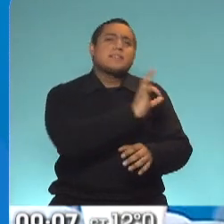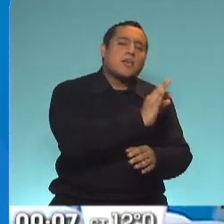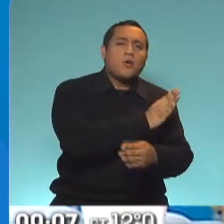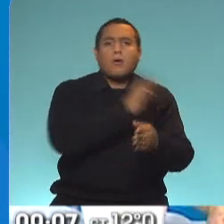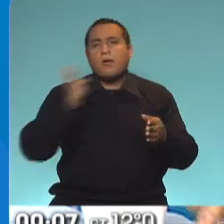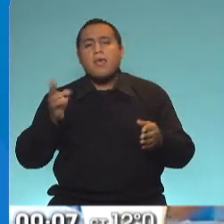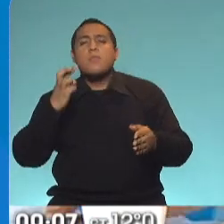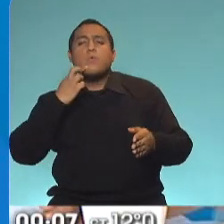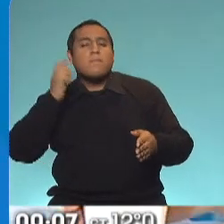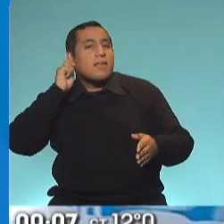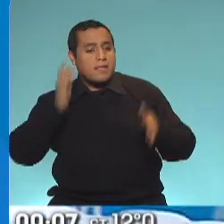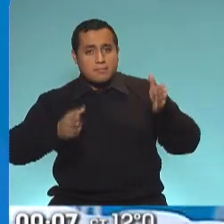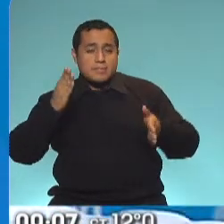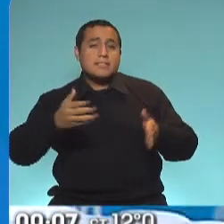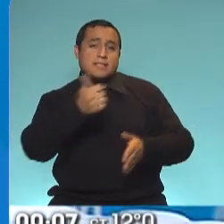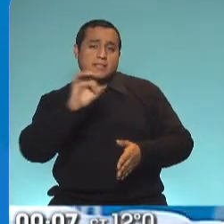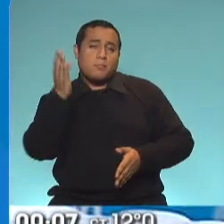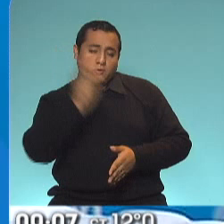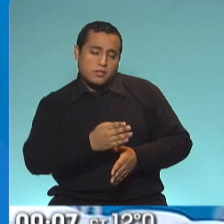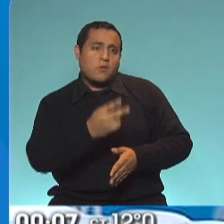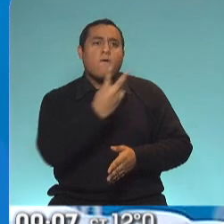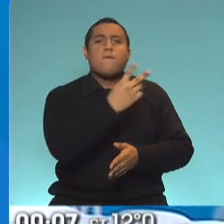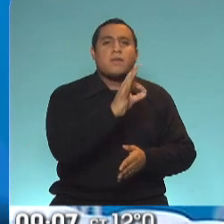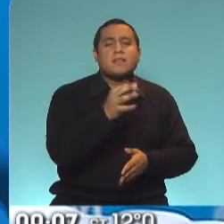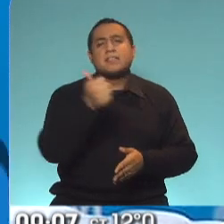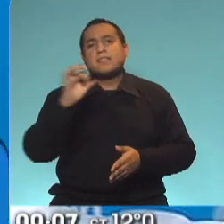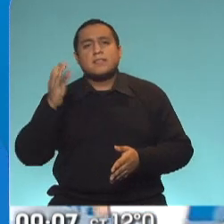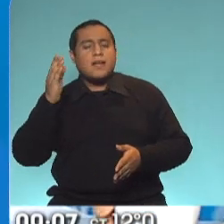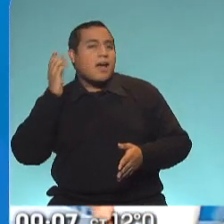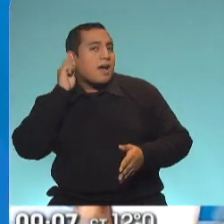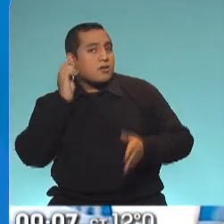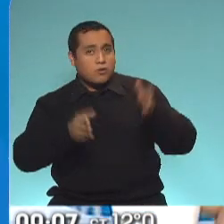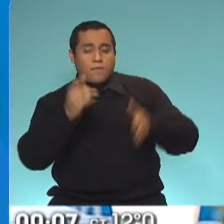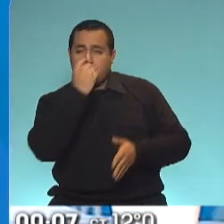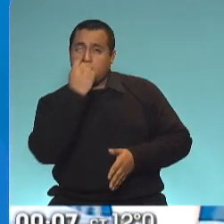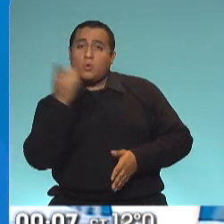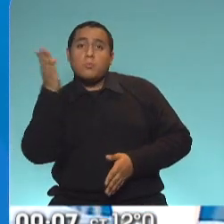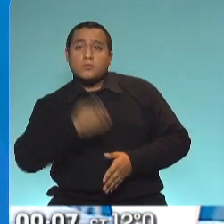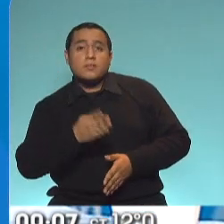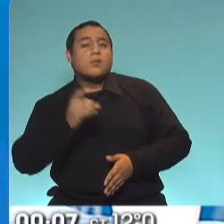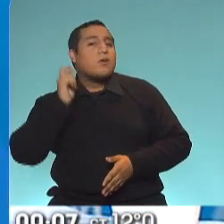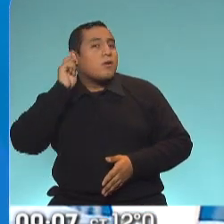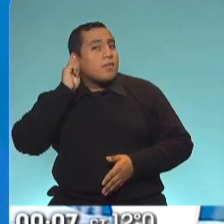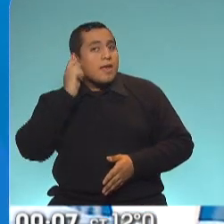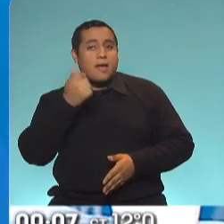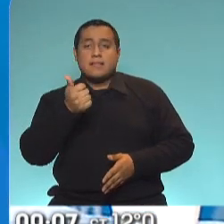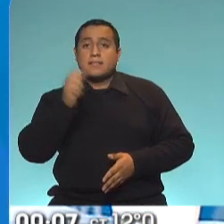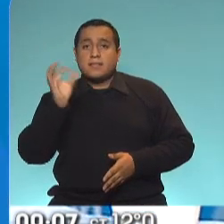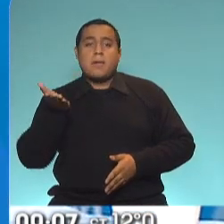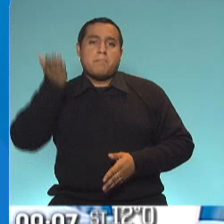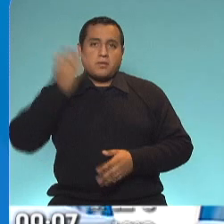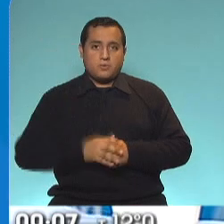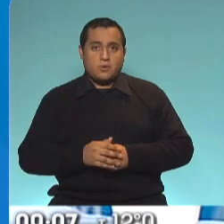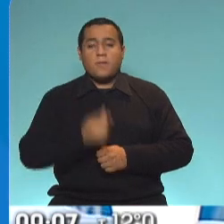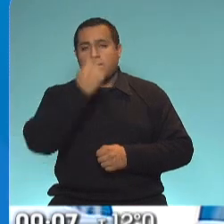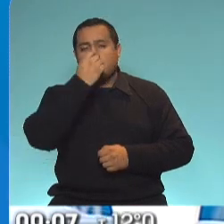edad, el 70% entre 20 y 60 años y el 21% son mayores de 60 años. El 28%